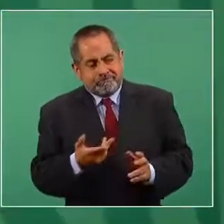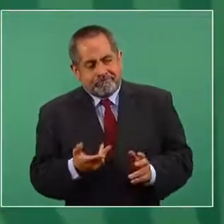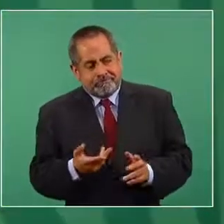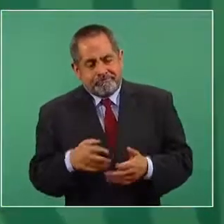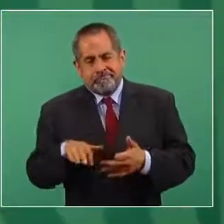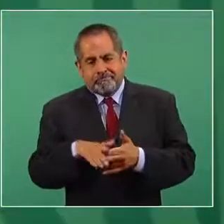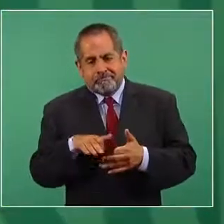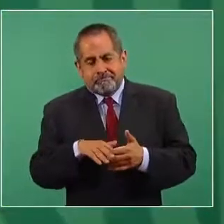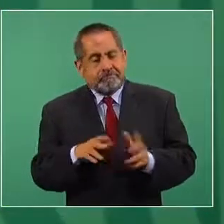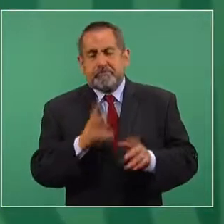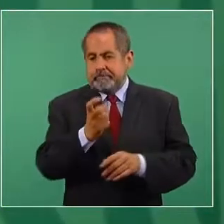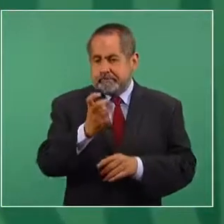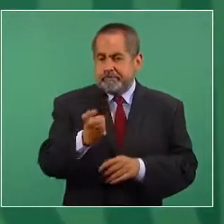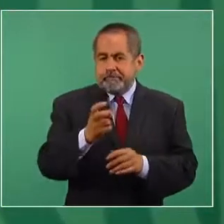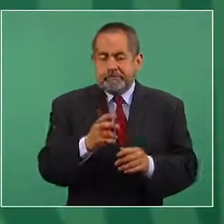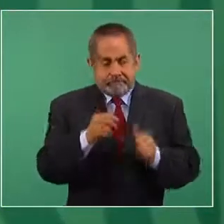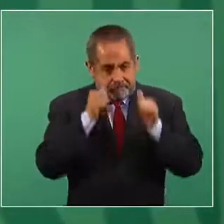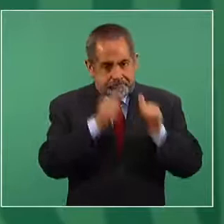pendientes,